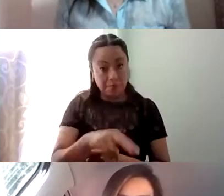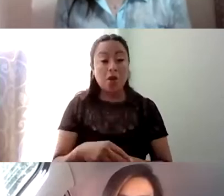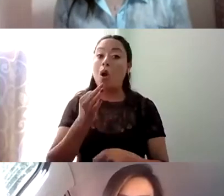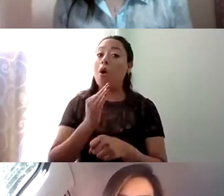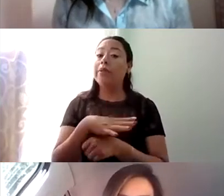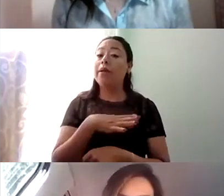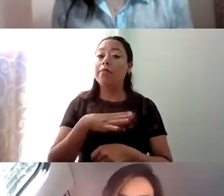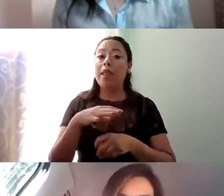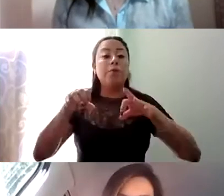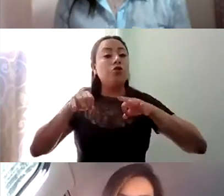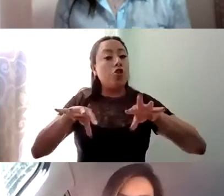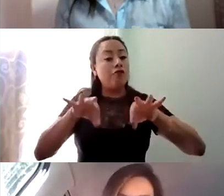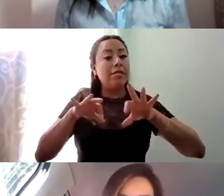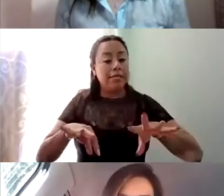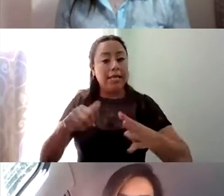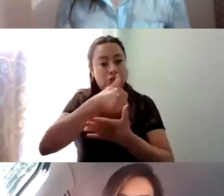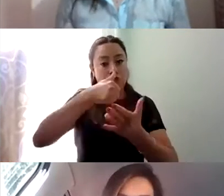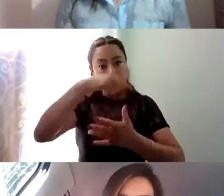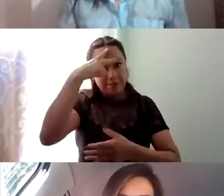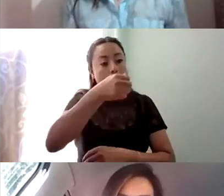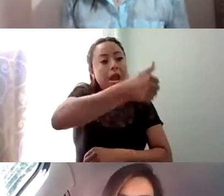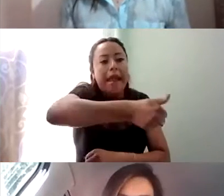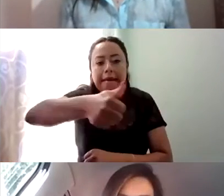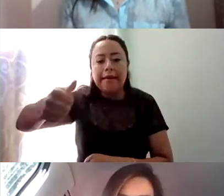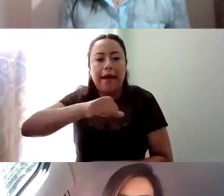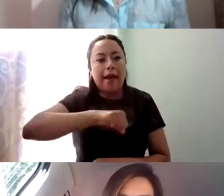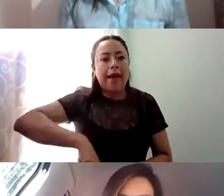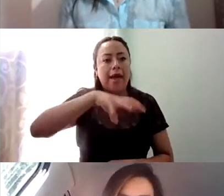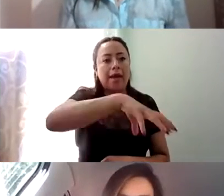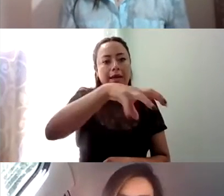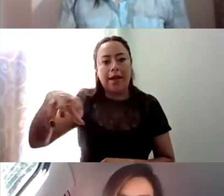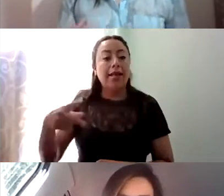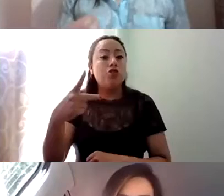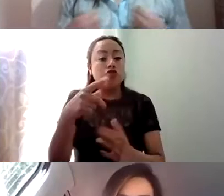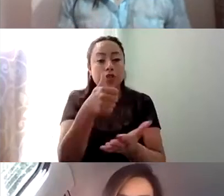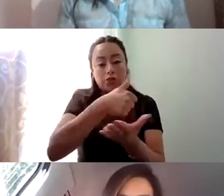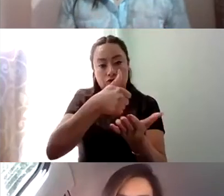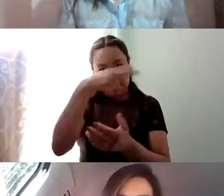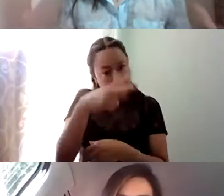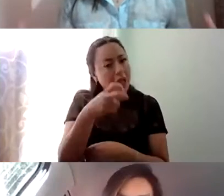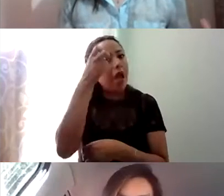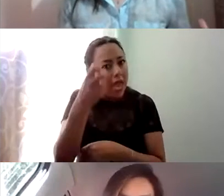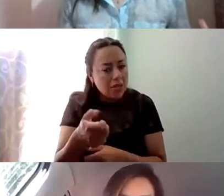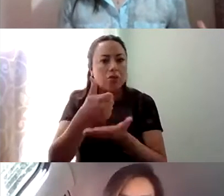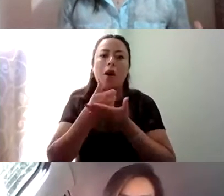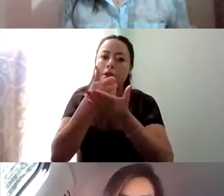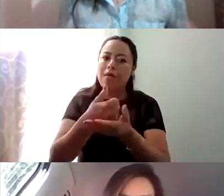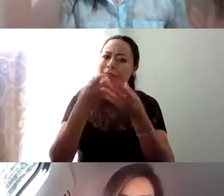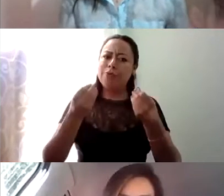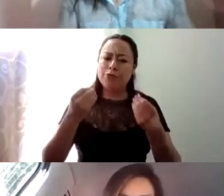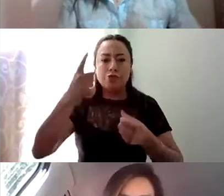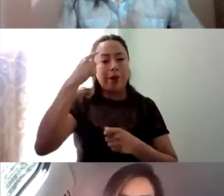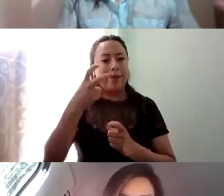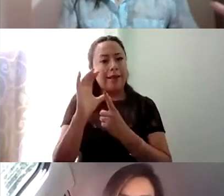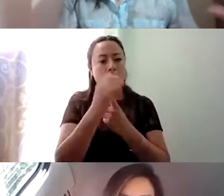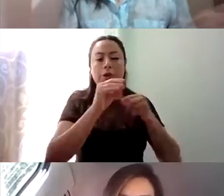cada alcaldía de la Ciudad de México. Esto sí ha permeado que se extienda la comisión. Antes